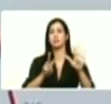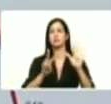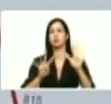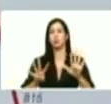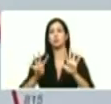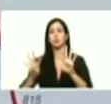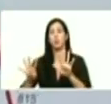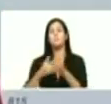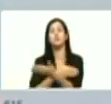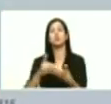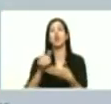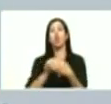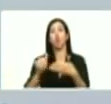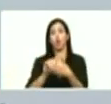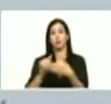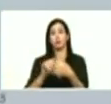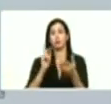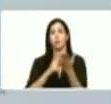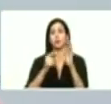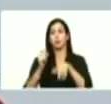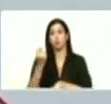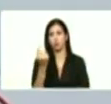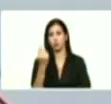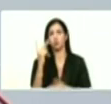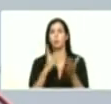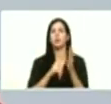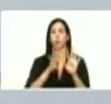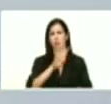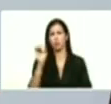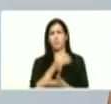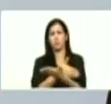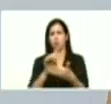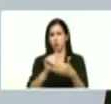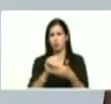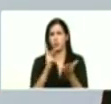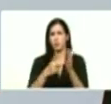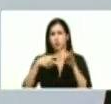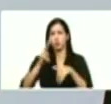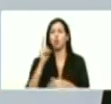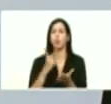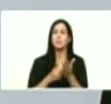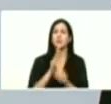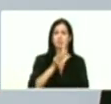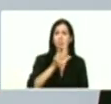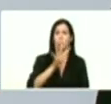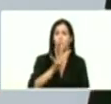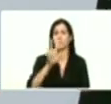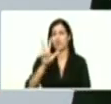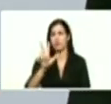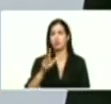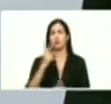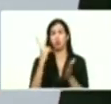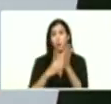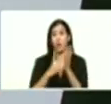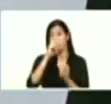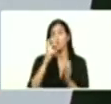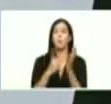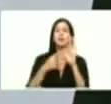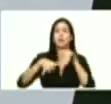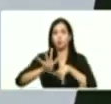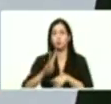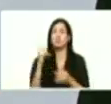millones de dólares 2011 2400 2012 2343 2014